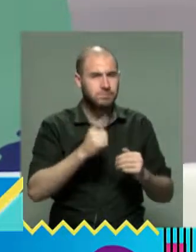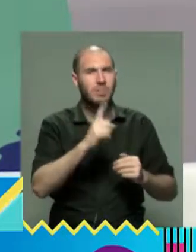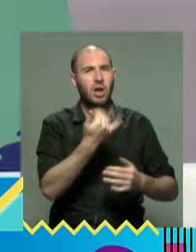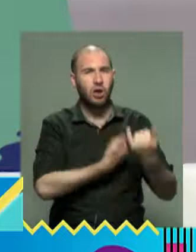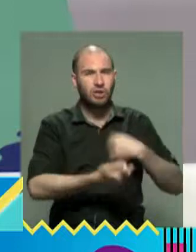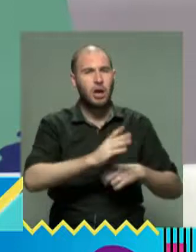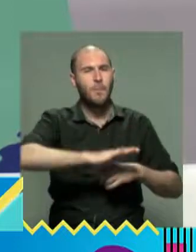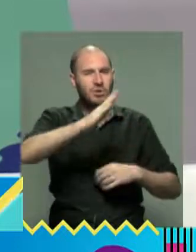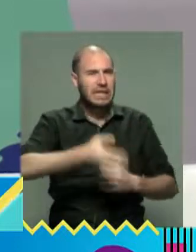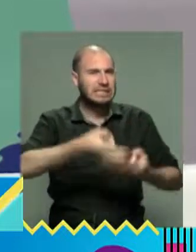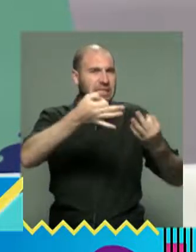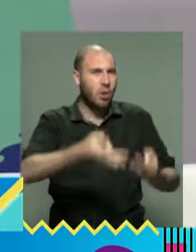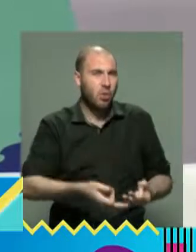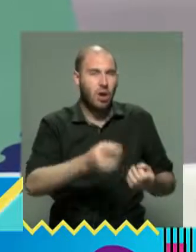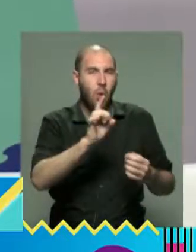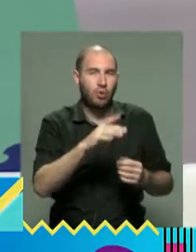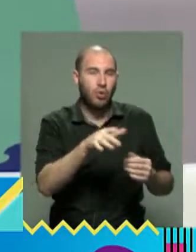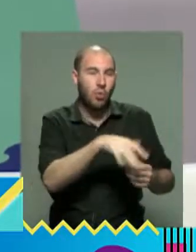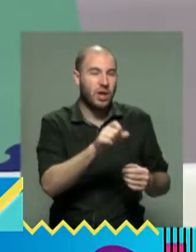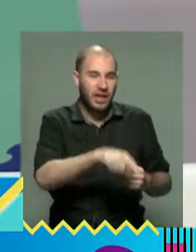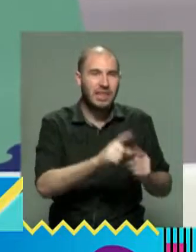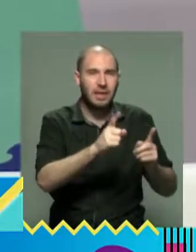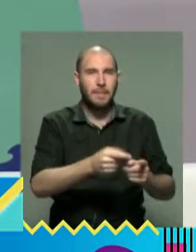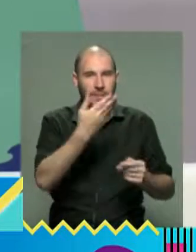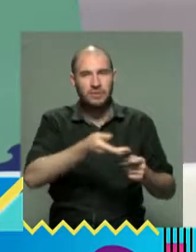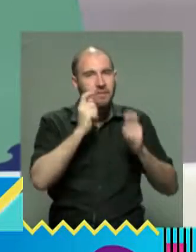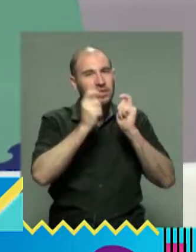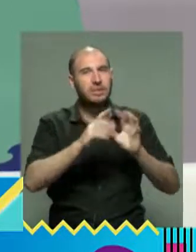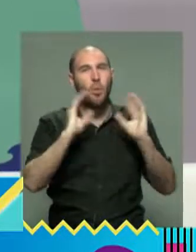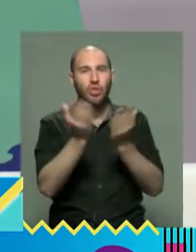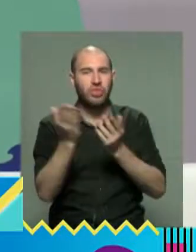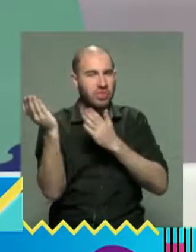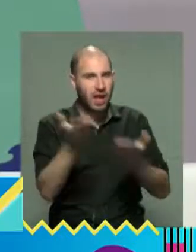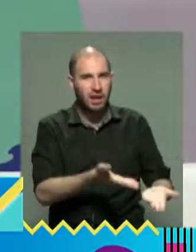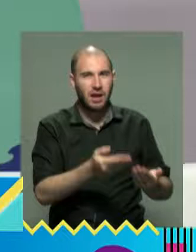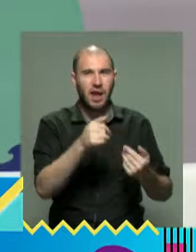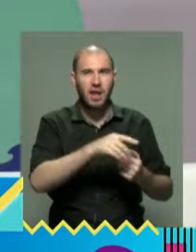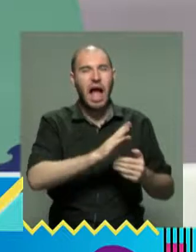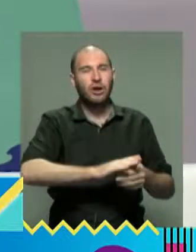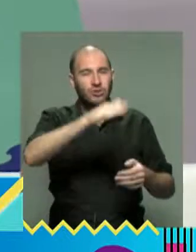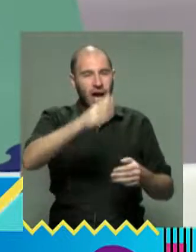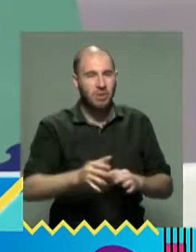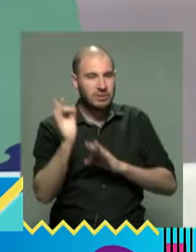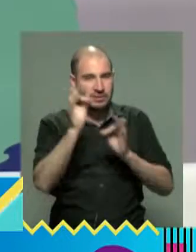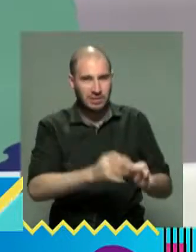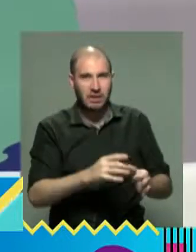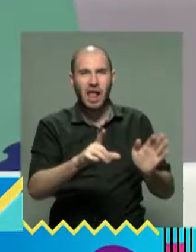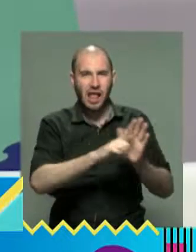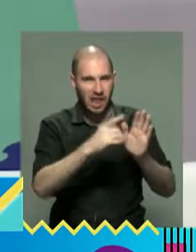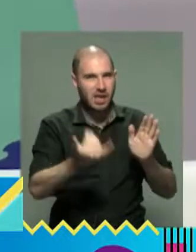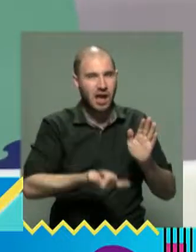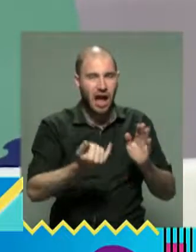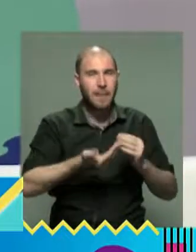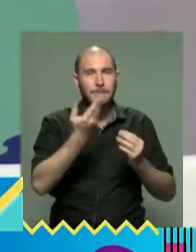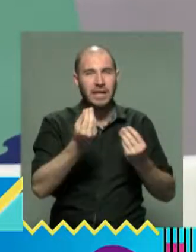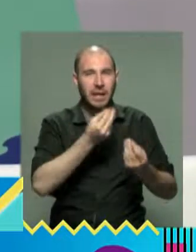si la montaña es segura, no solo para los locales, sino también para todos los visitantes del mundo que llegan a Aconcagua. Tenemos una legislación para